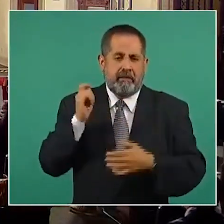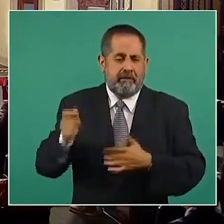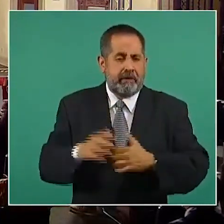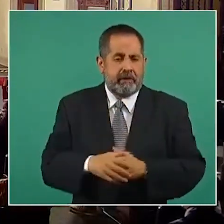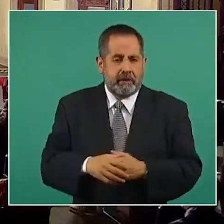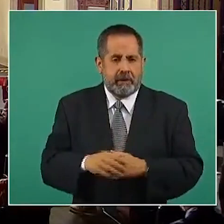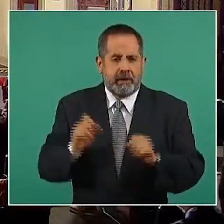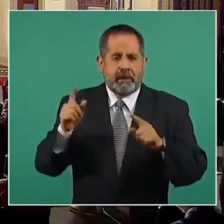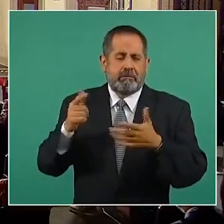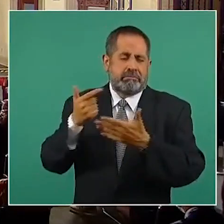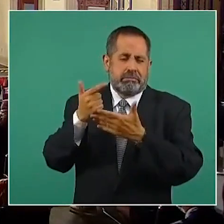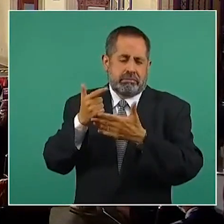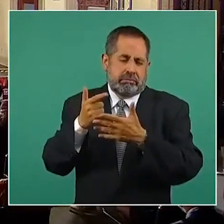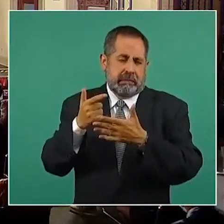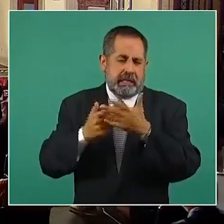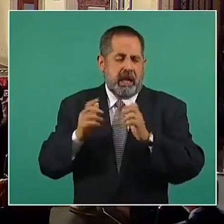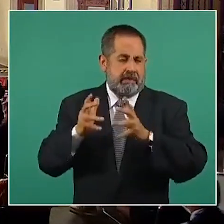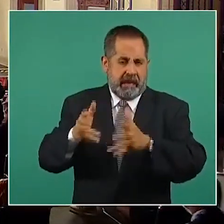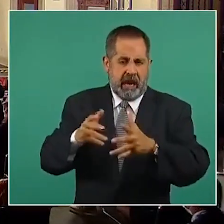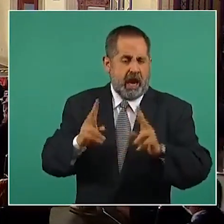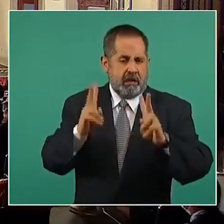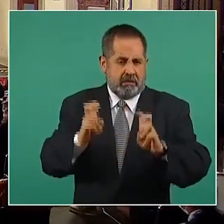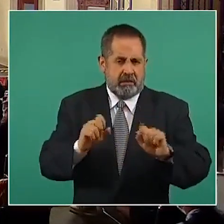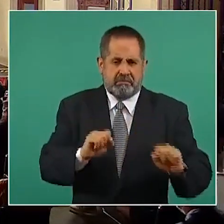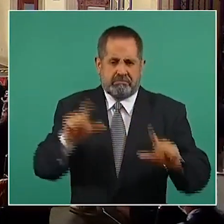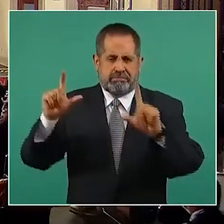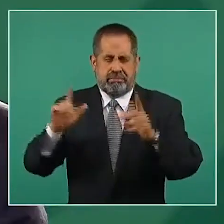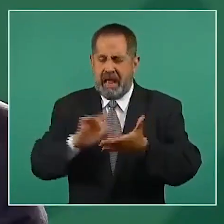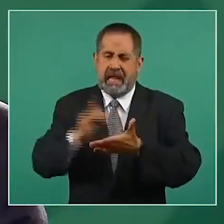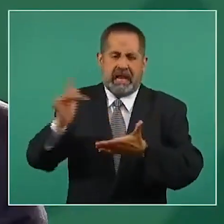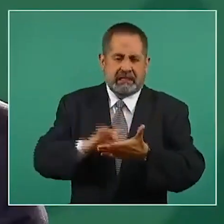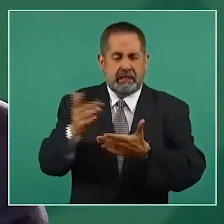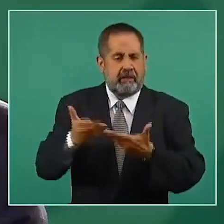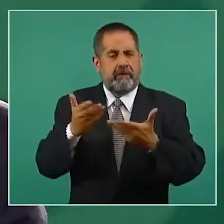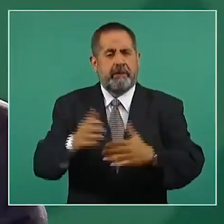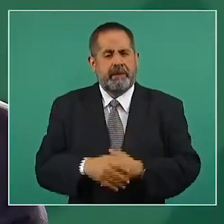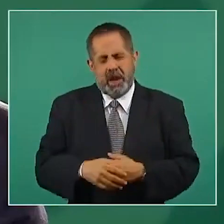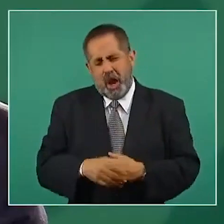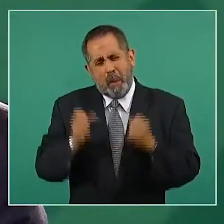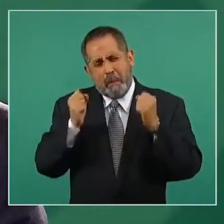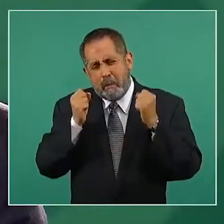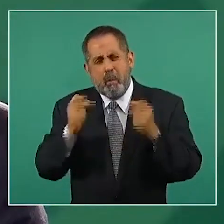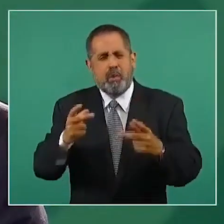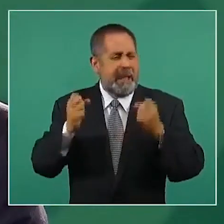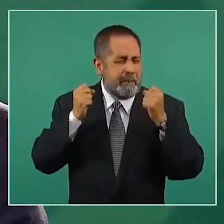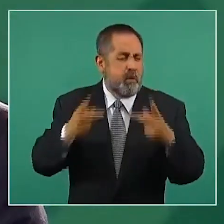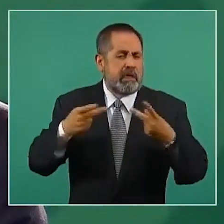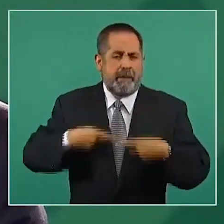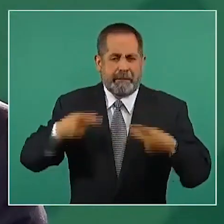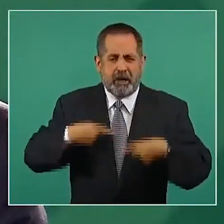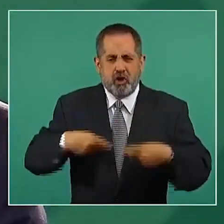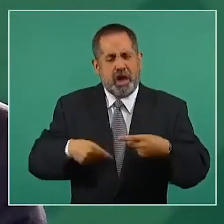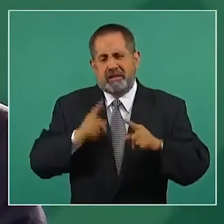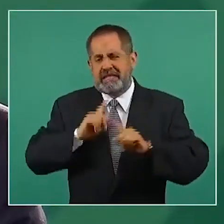la animación, pero la vamos a dejar en la presentación pública y queremos mencionar que hay una enorme cantidad de